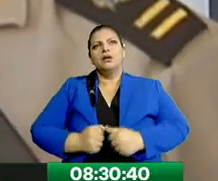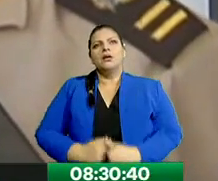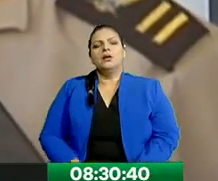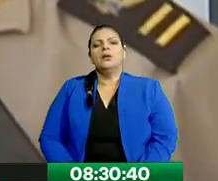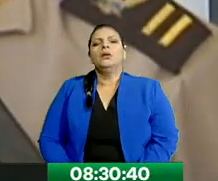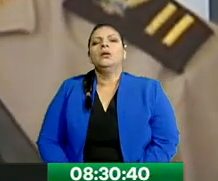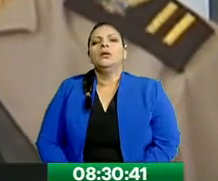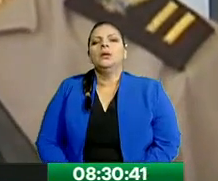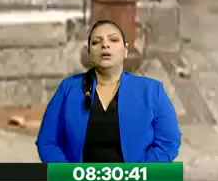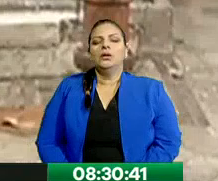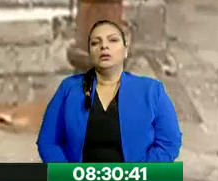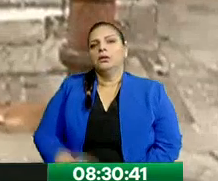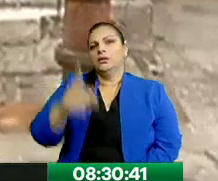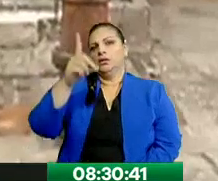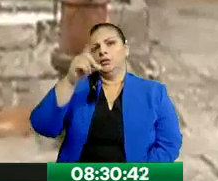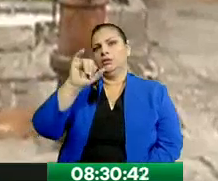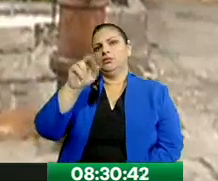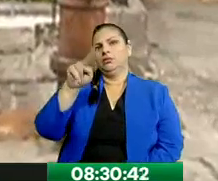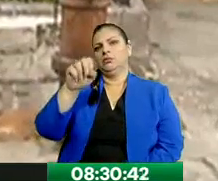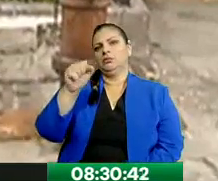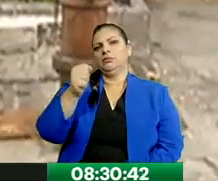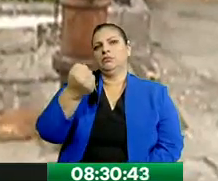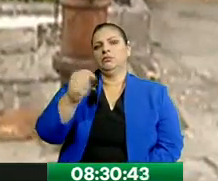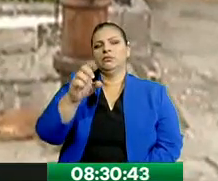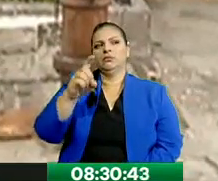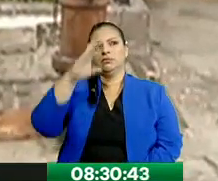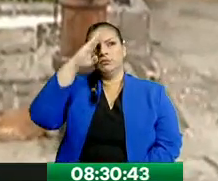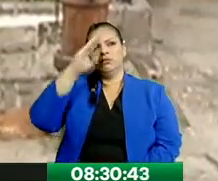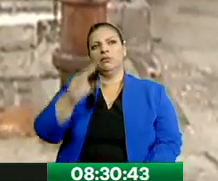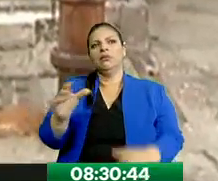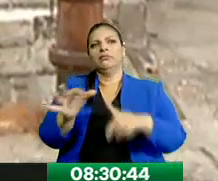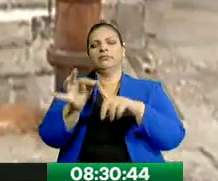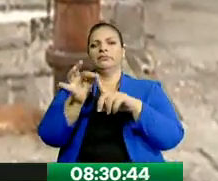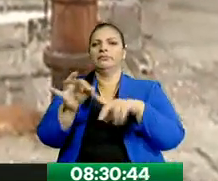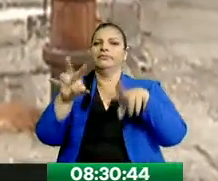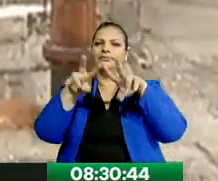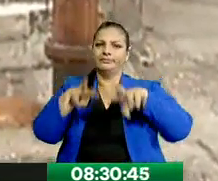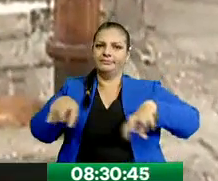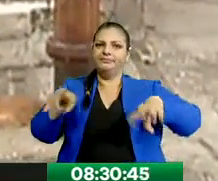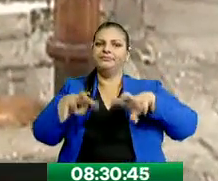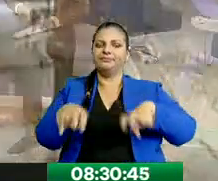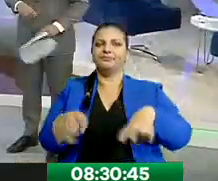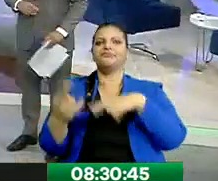las unidades de la DINASED. Informó Roselena Vascones.